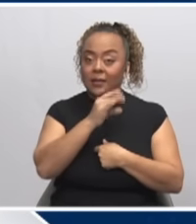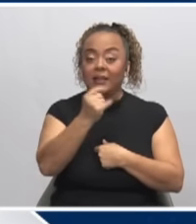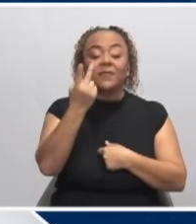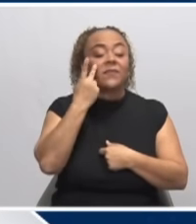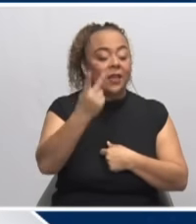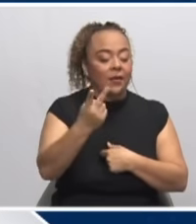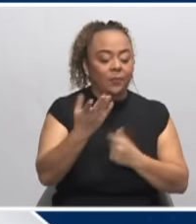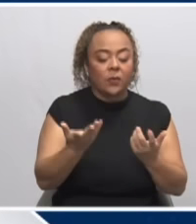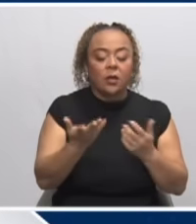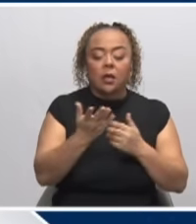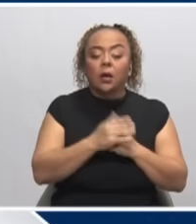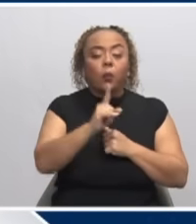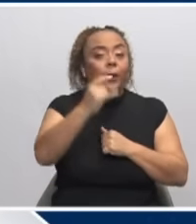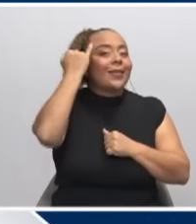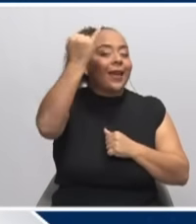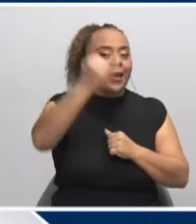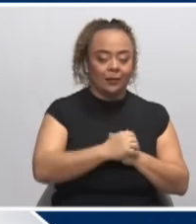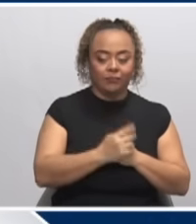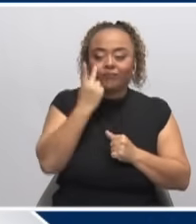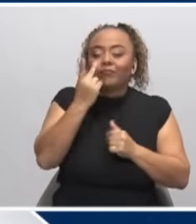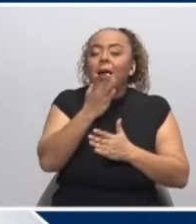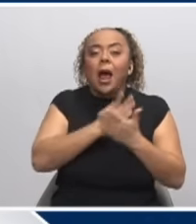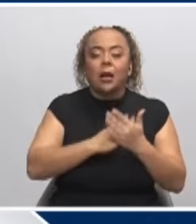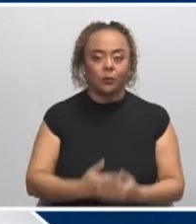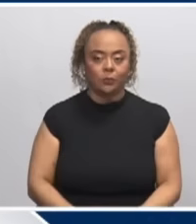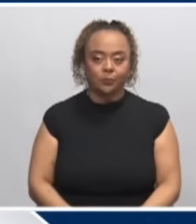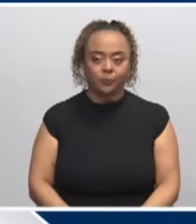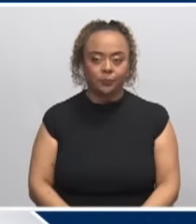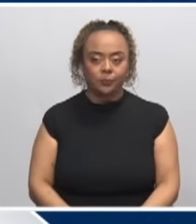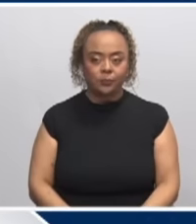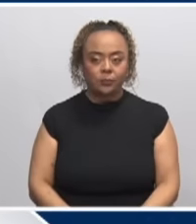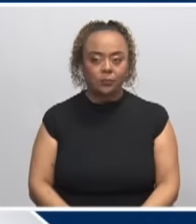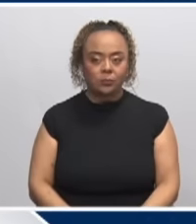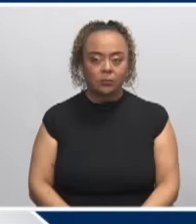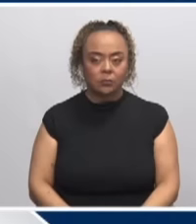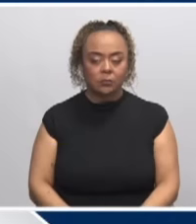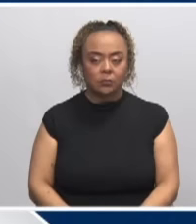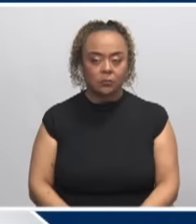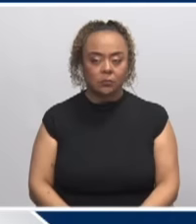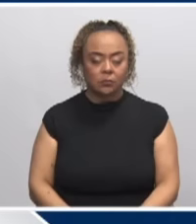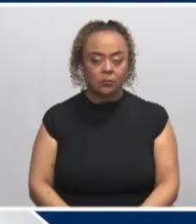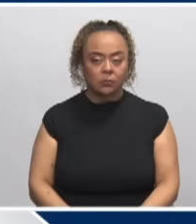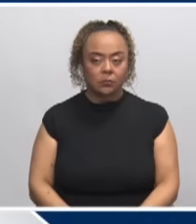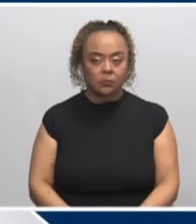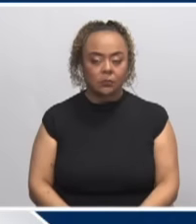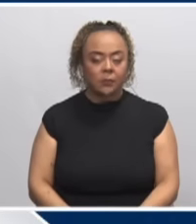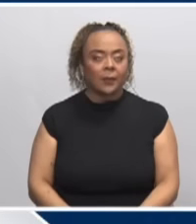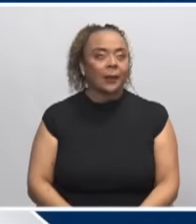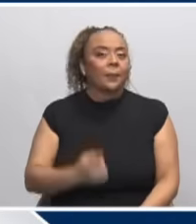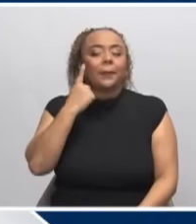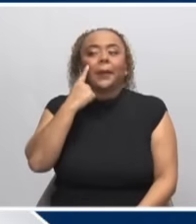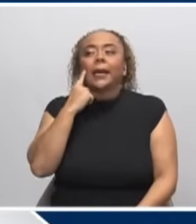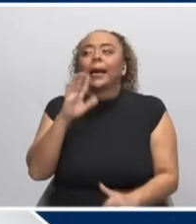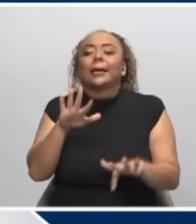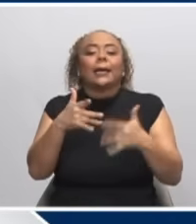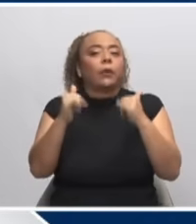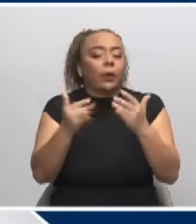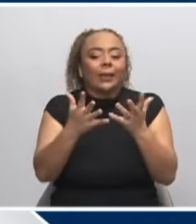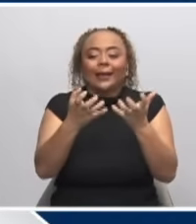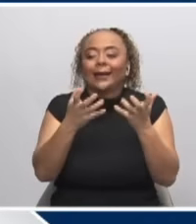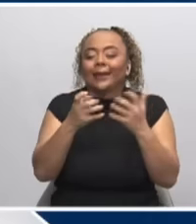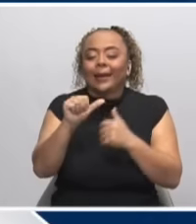idea y ver algo de de la selección nacional ver a qué va a jugar la selección nacional qué quiere